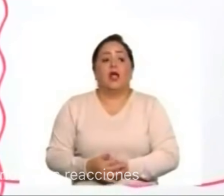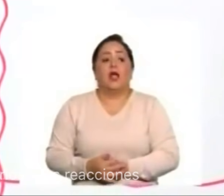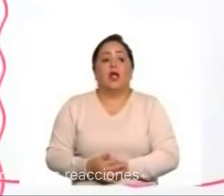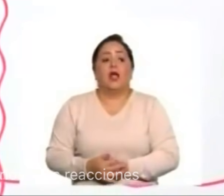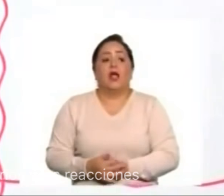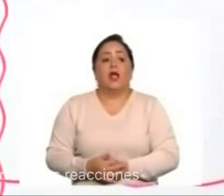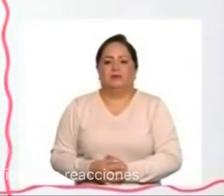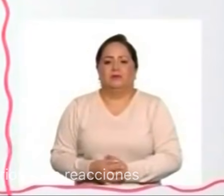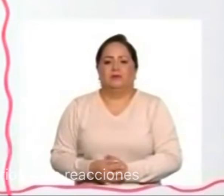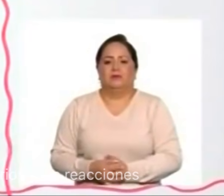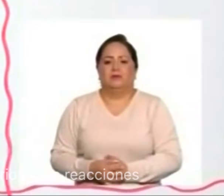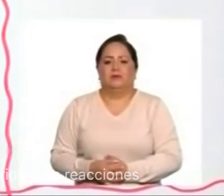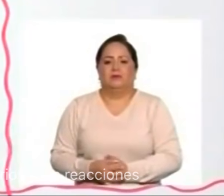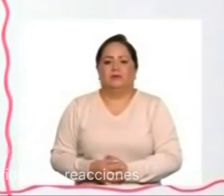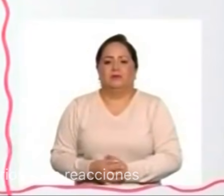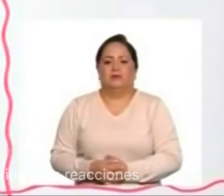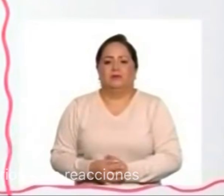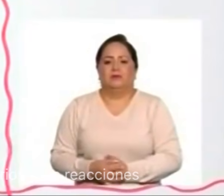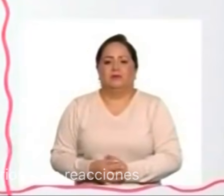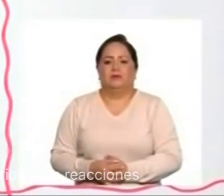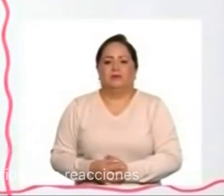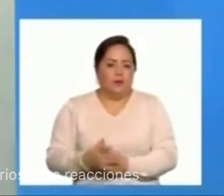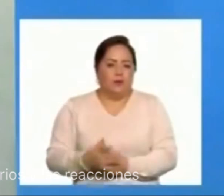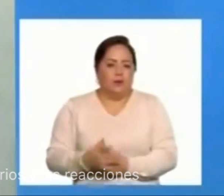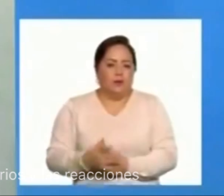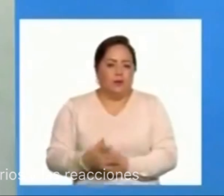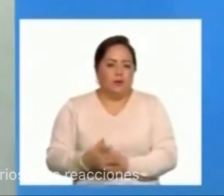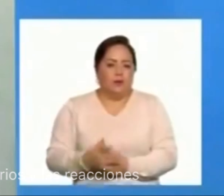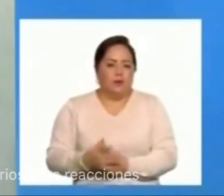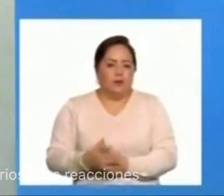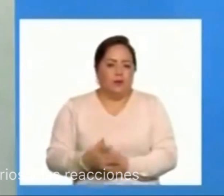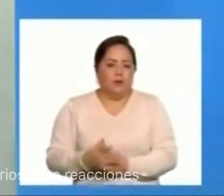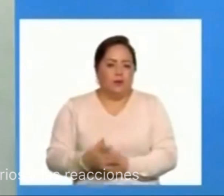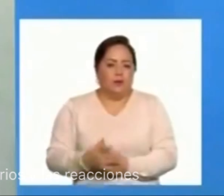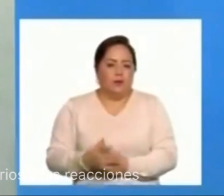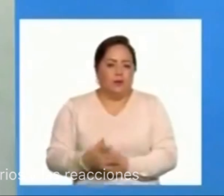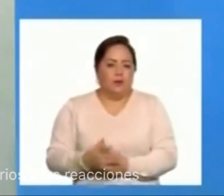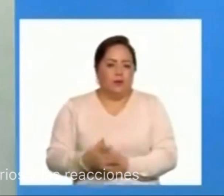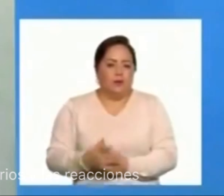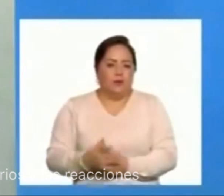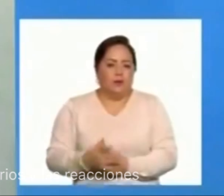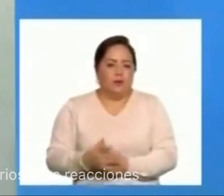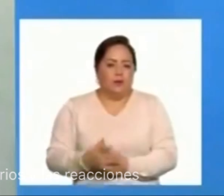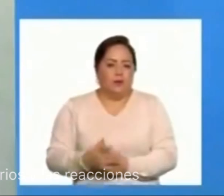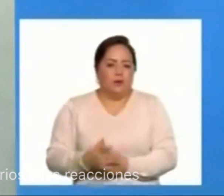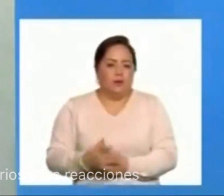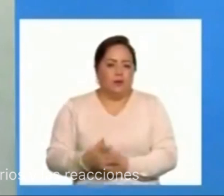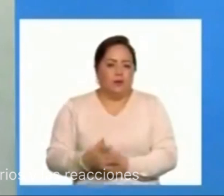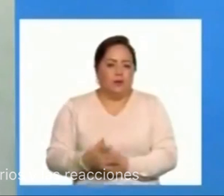en la vulnerabilidad colocamos, y en desastre coloquemos lo siguiente.